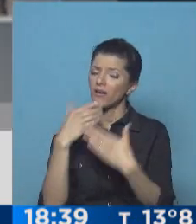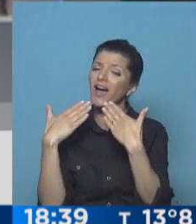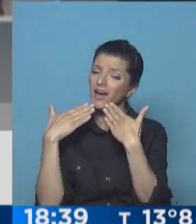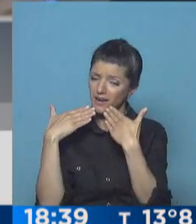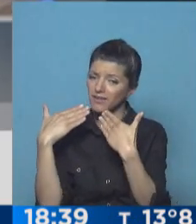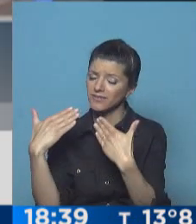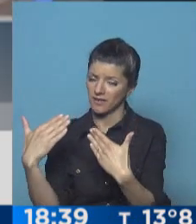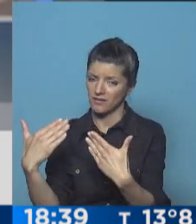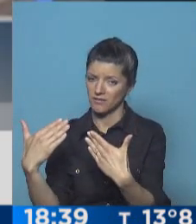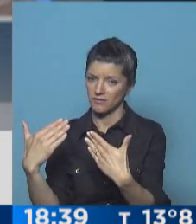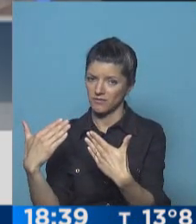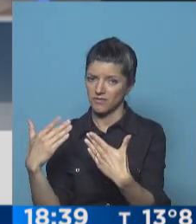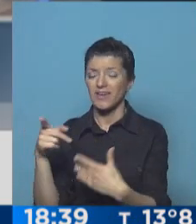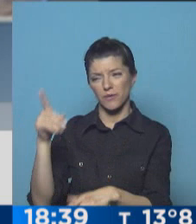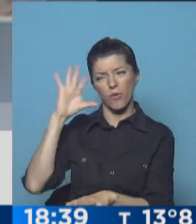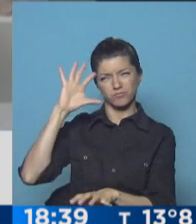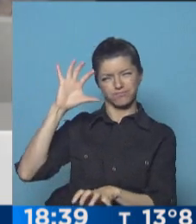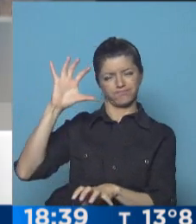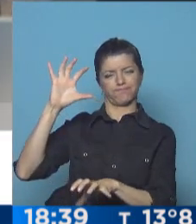Quiero agradecerte, Julio, el recuerdo